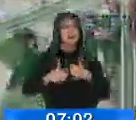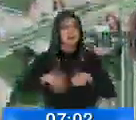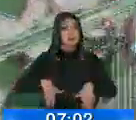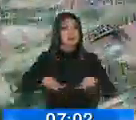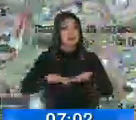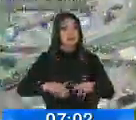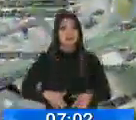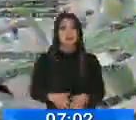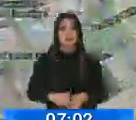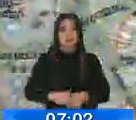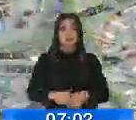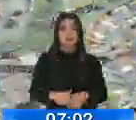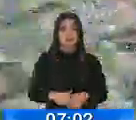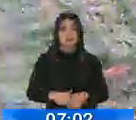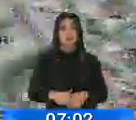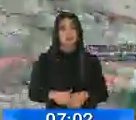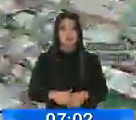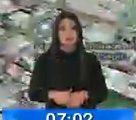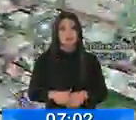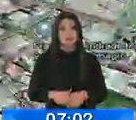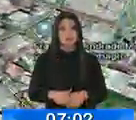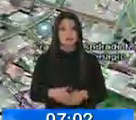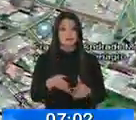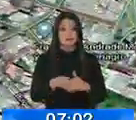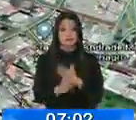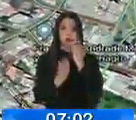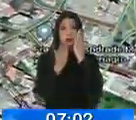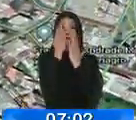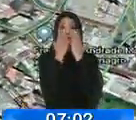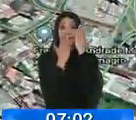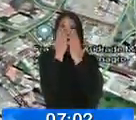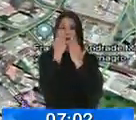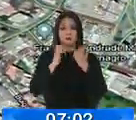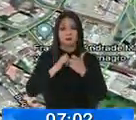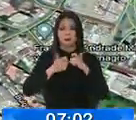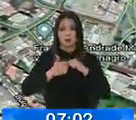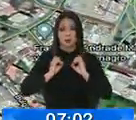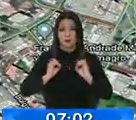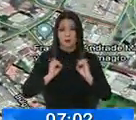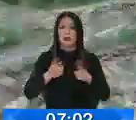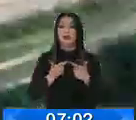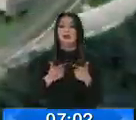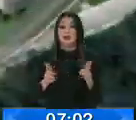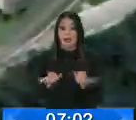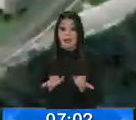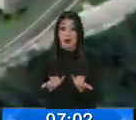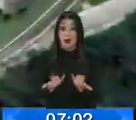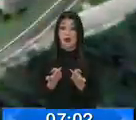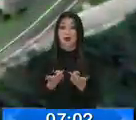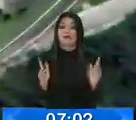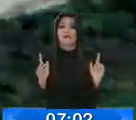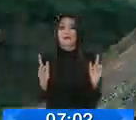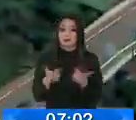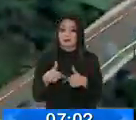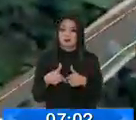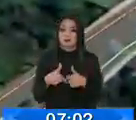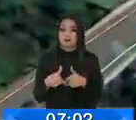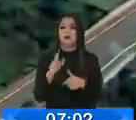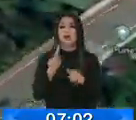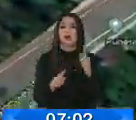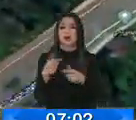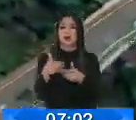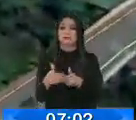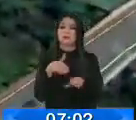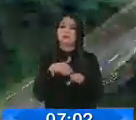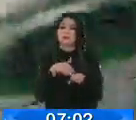mucho tráfico, mucha carga vehicular. El túnel Guayasamín no presenta mayor novedad. Todavía está ahora por tramos. Hay unos tramos en los